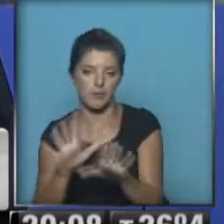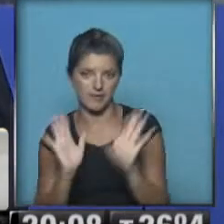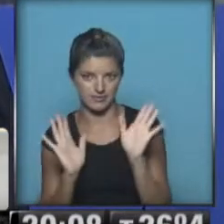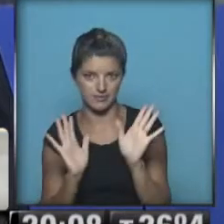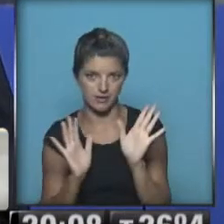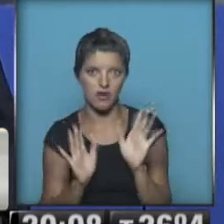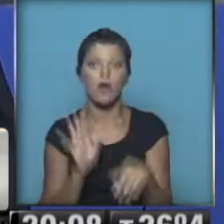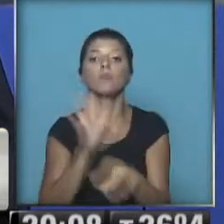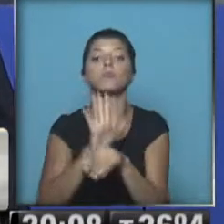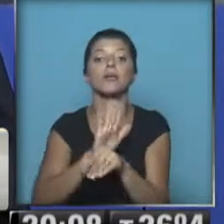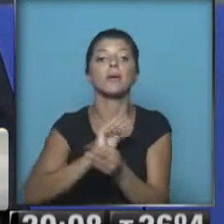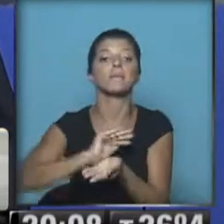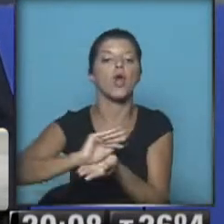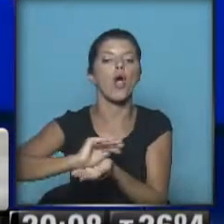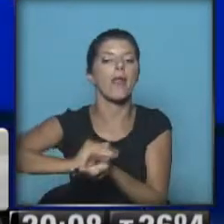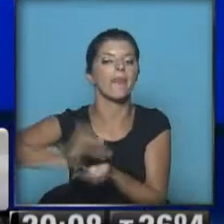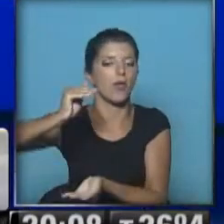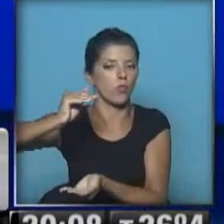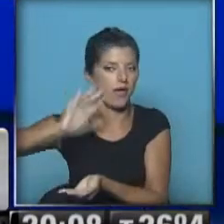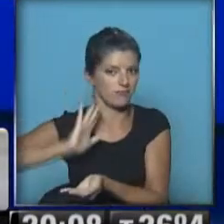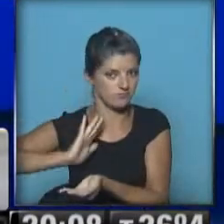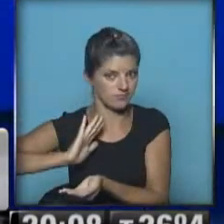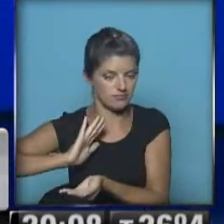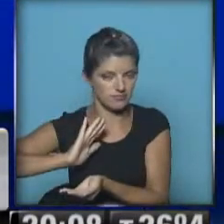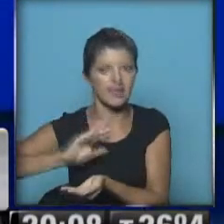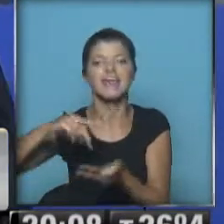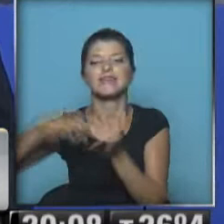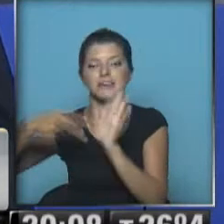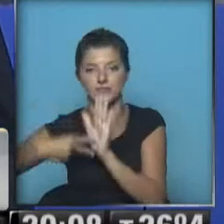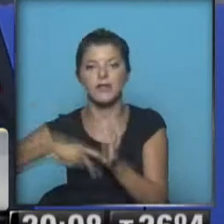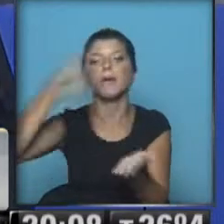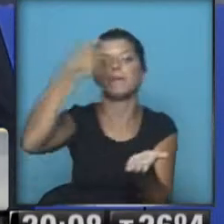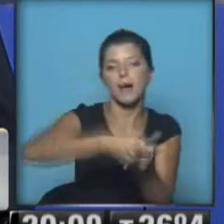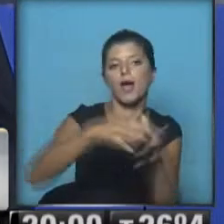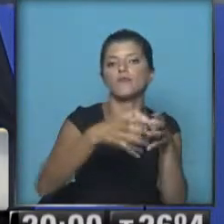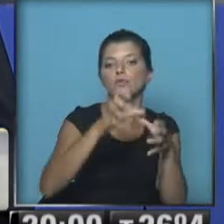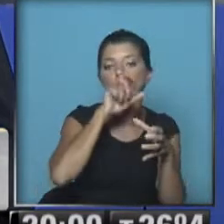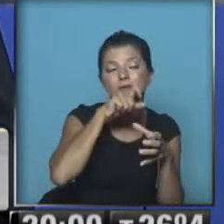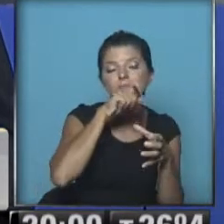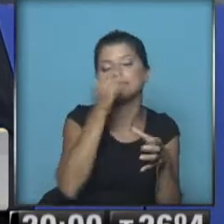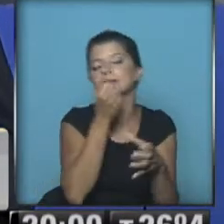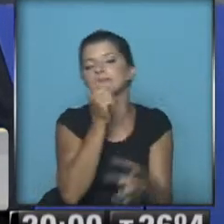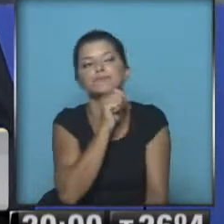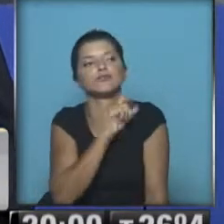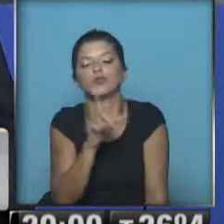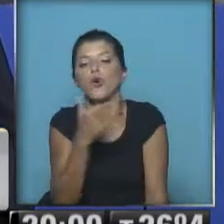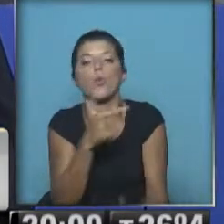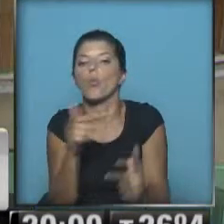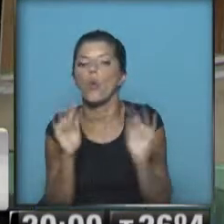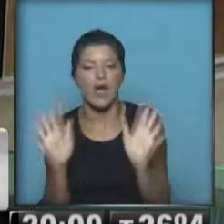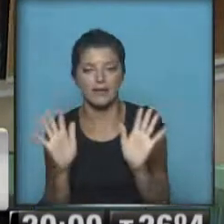Endeudarse. Aprovechar la posibilidad de endeudarse, lo cual significa pagar, arreglar con los fondos buitre, porque si no, no hay. Y es lo mismo que